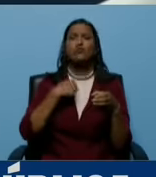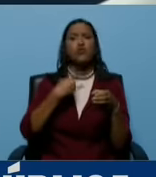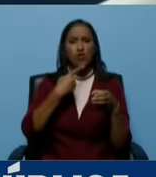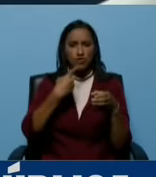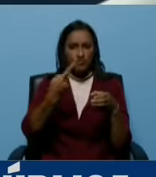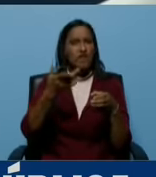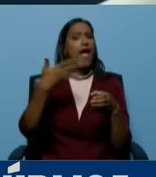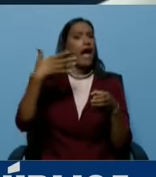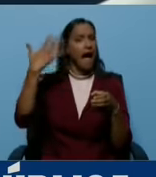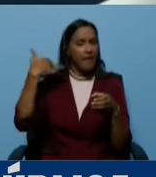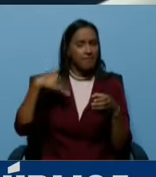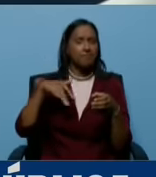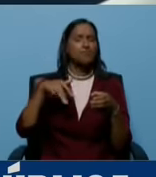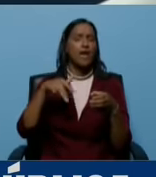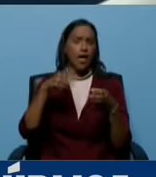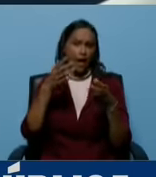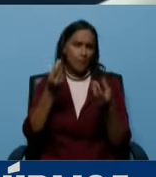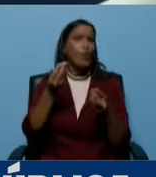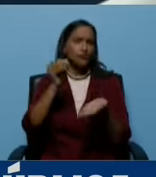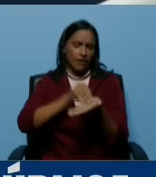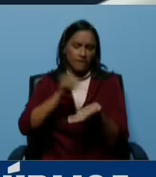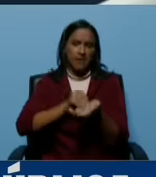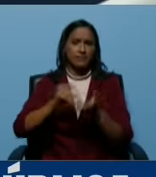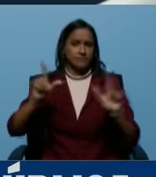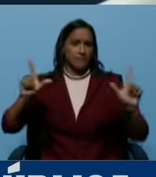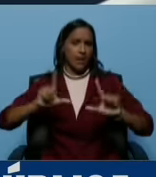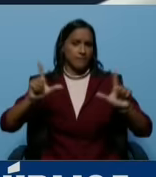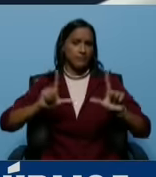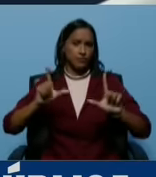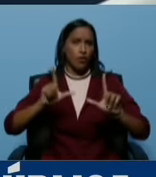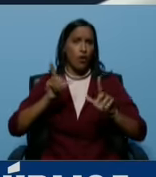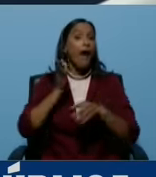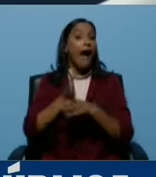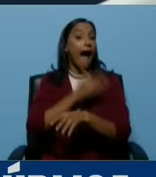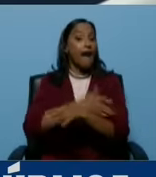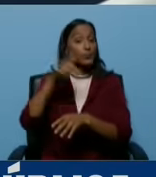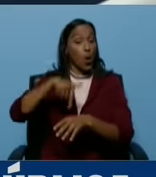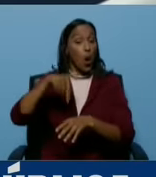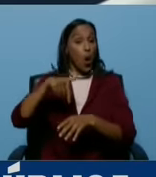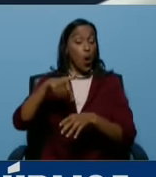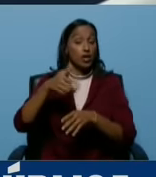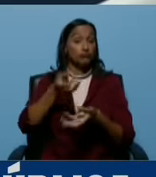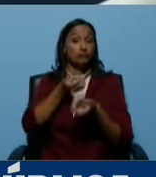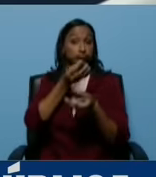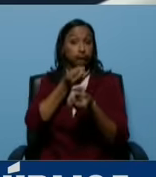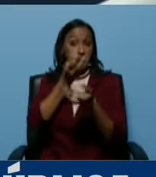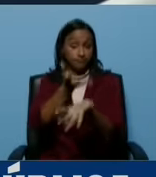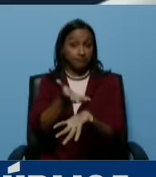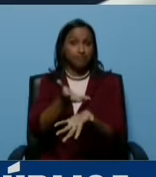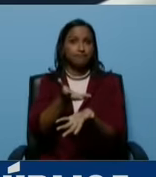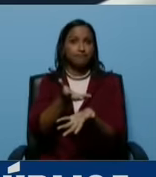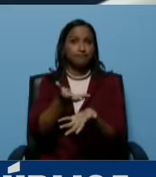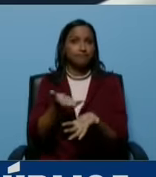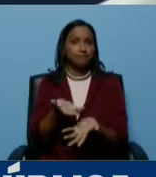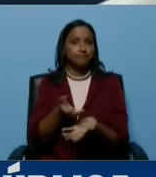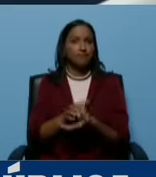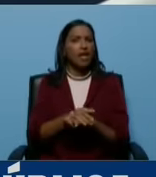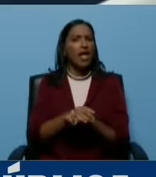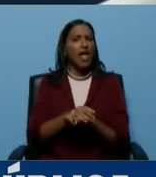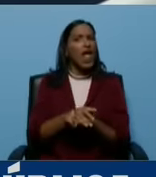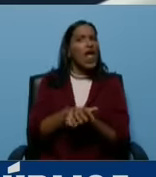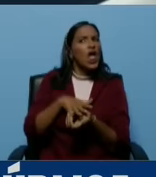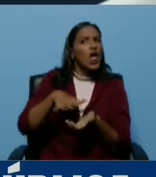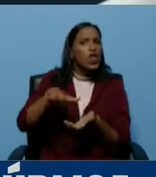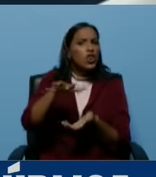de televisión anterior a esta rueda de prensa. ¿De dónde viene